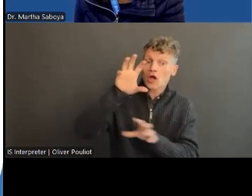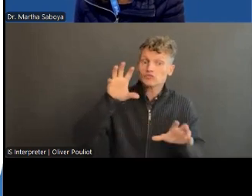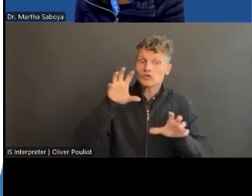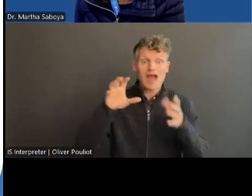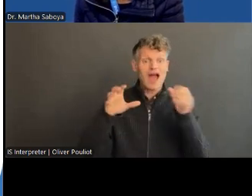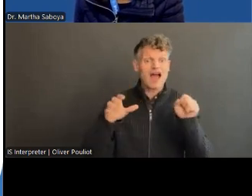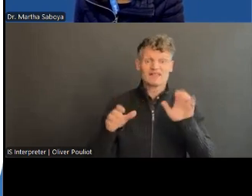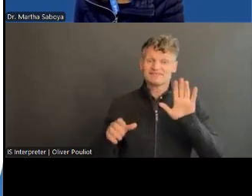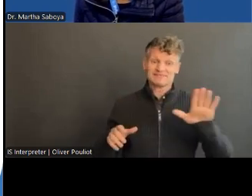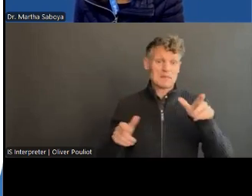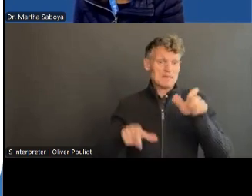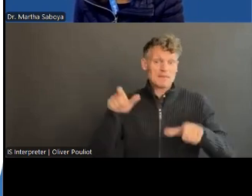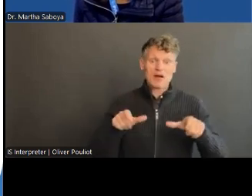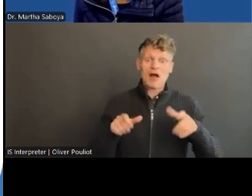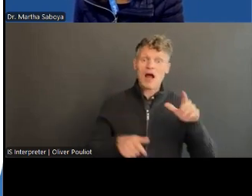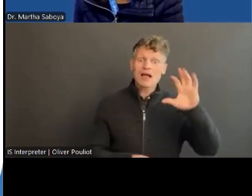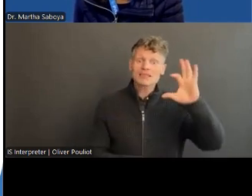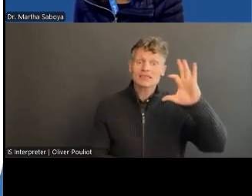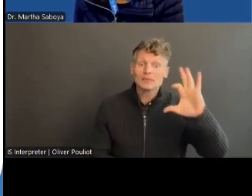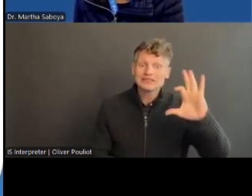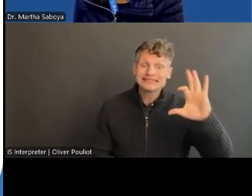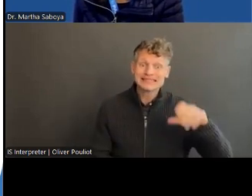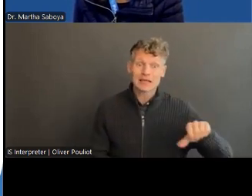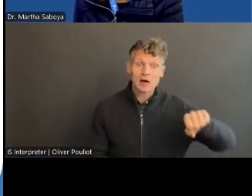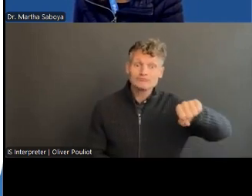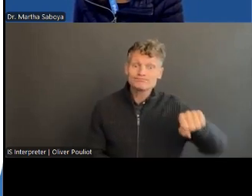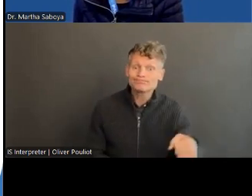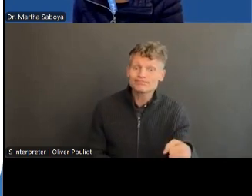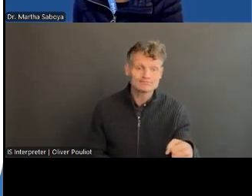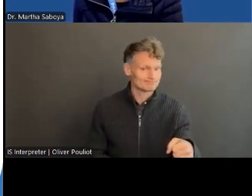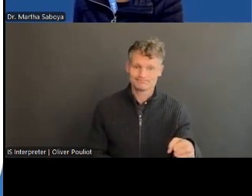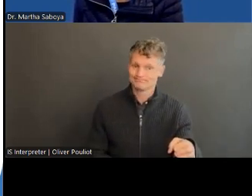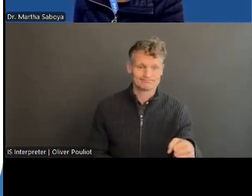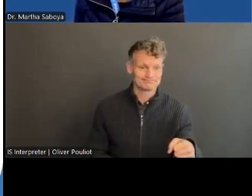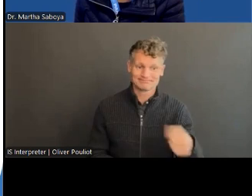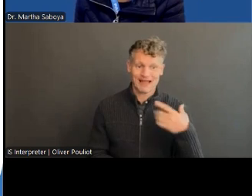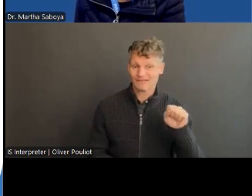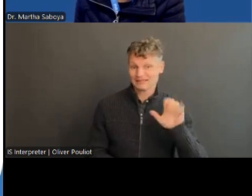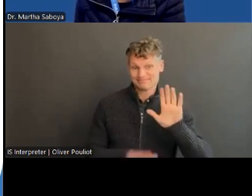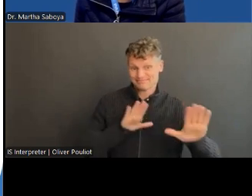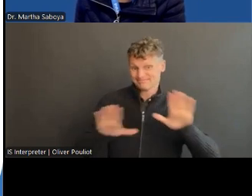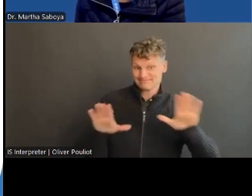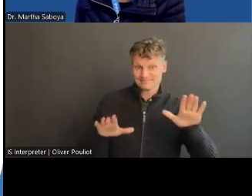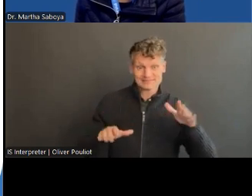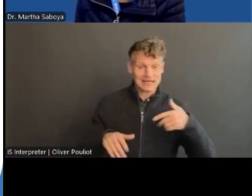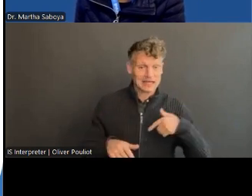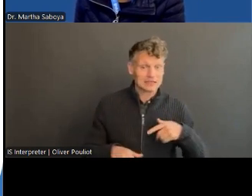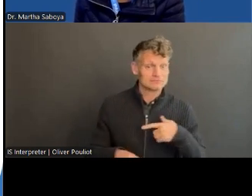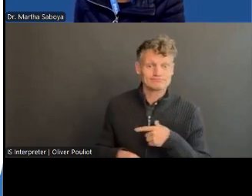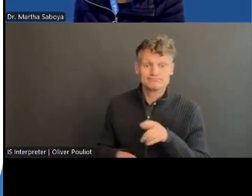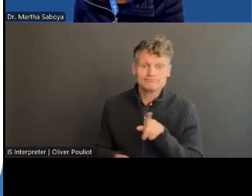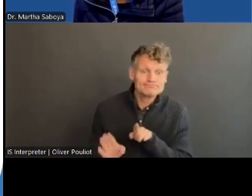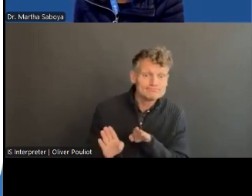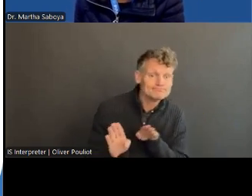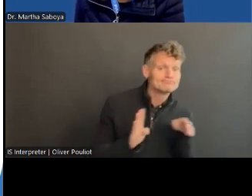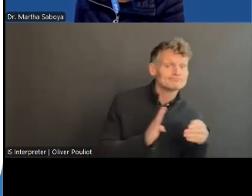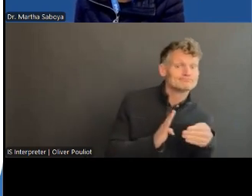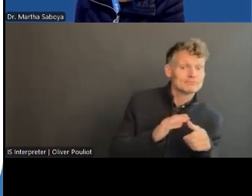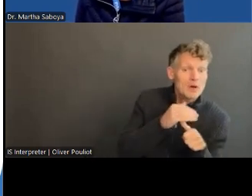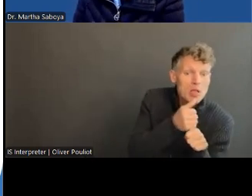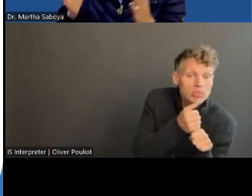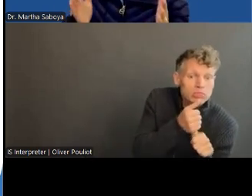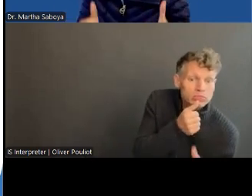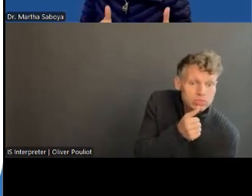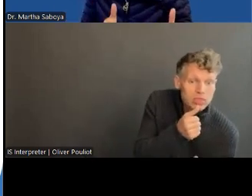en abierto, en áreas abiertas en estas poblaciones, y es en donde padecen estos países.